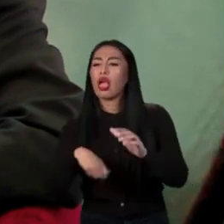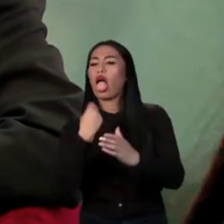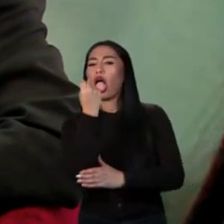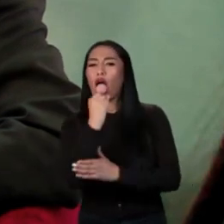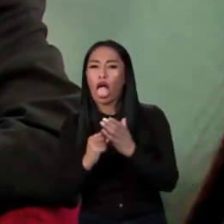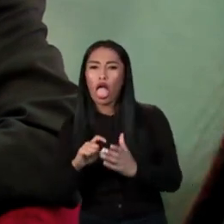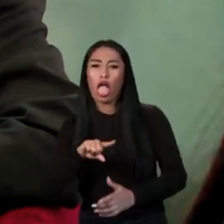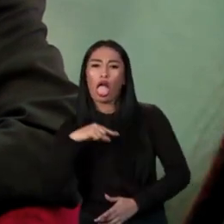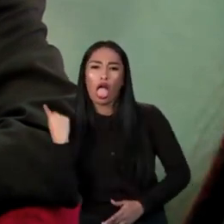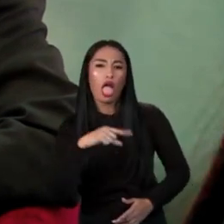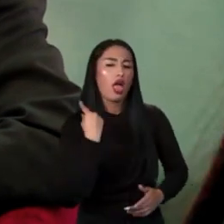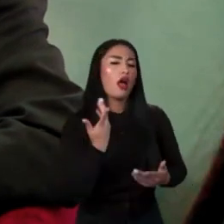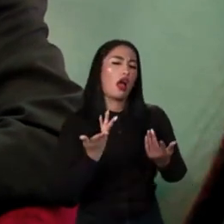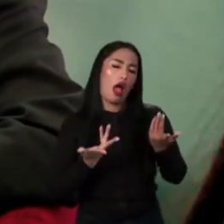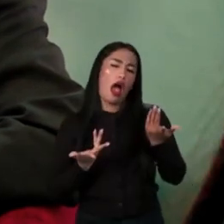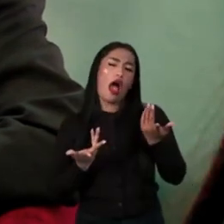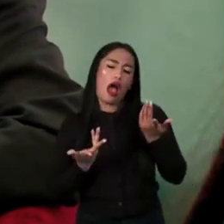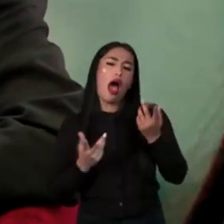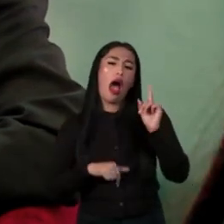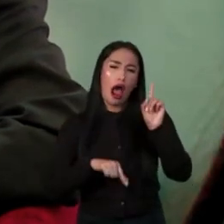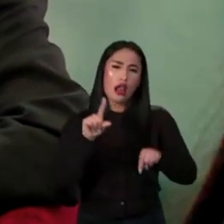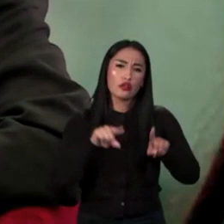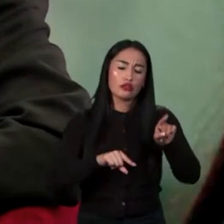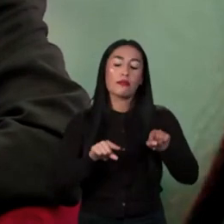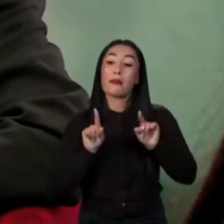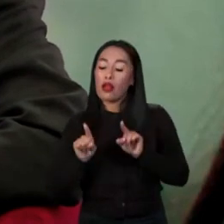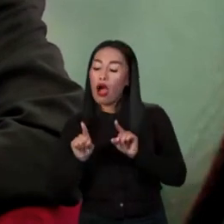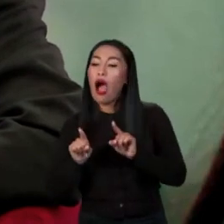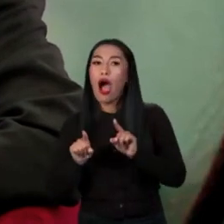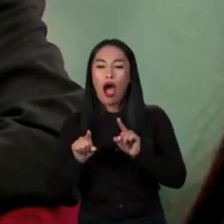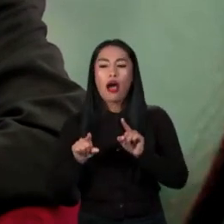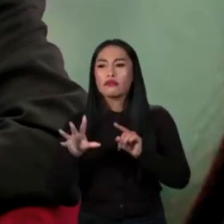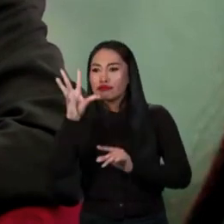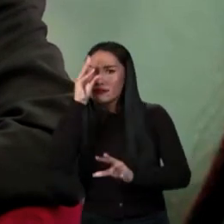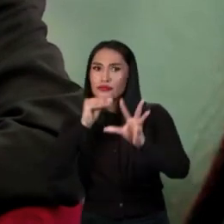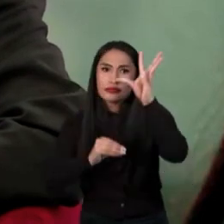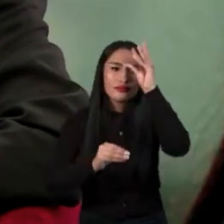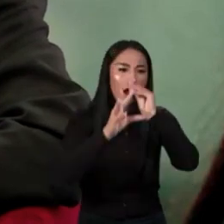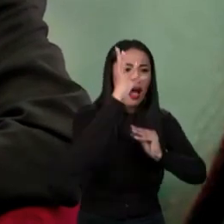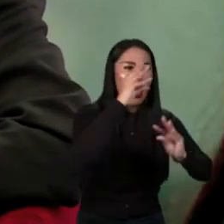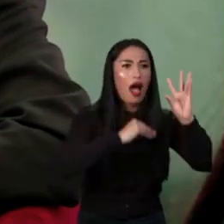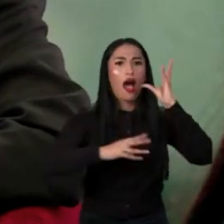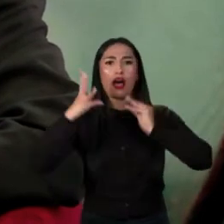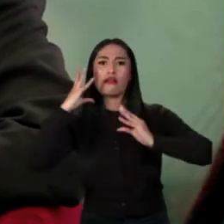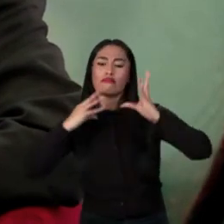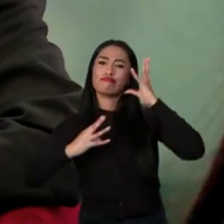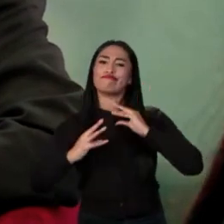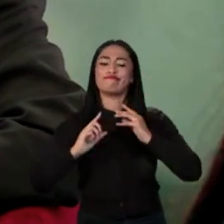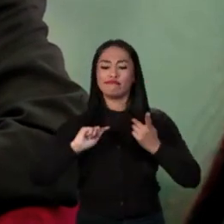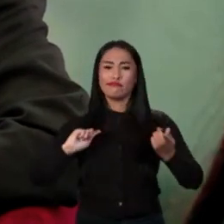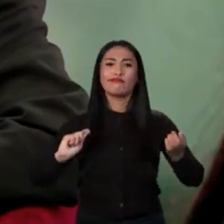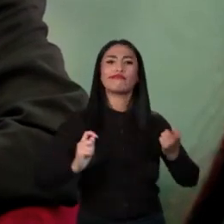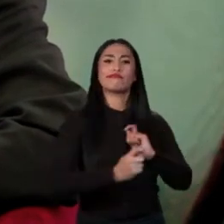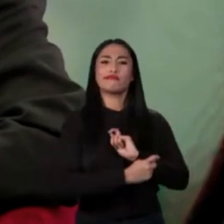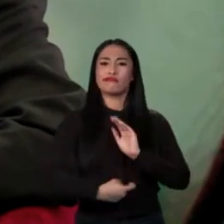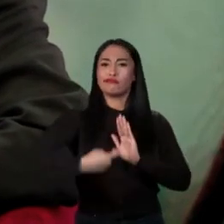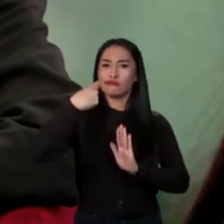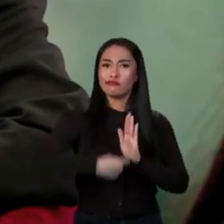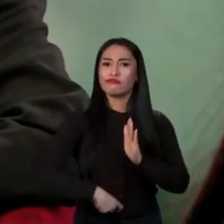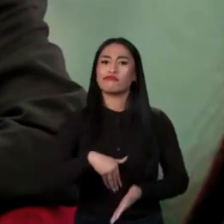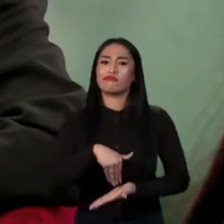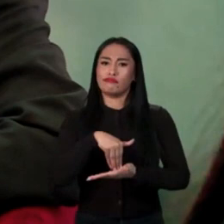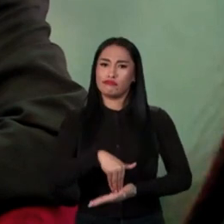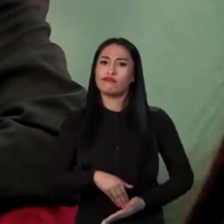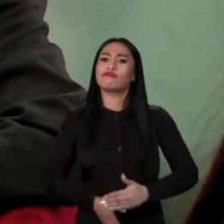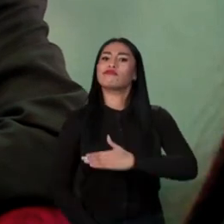de educación superior. Este segundo elemento, esta visión integral e integradora, considero que va generando también una